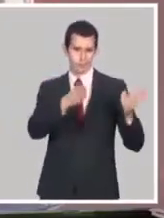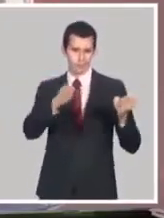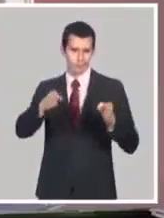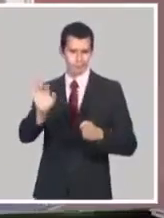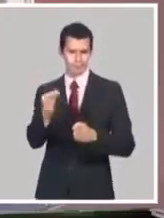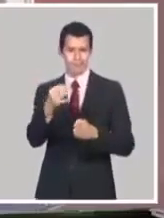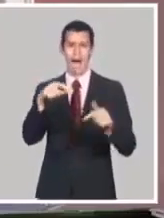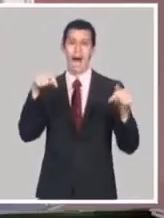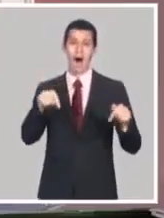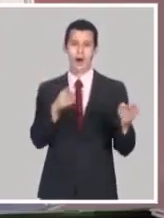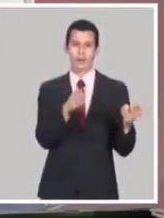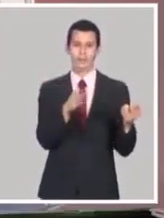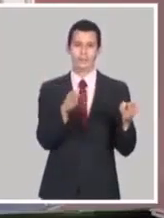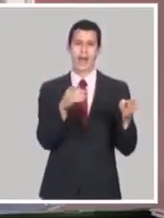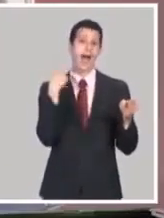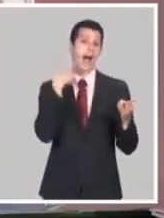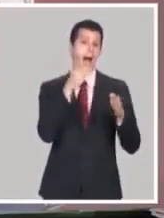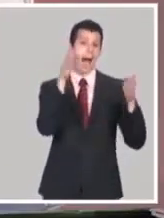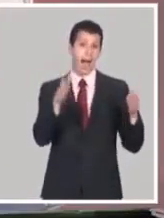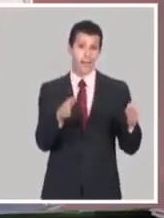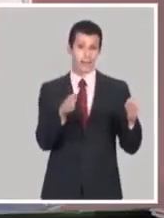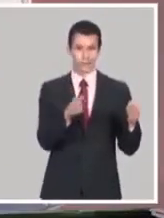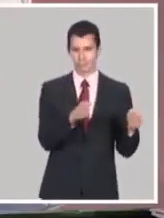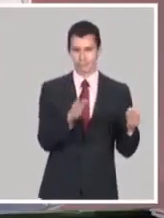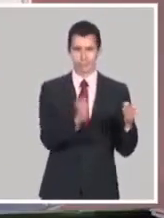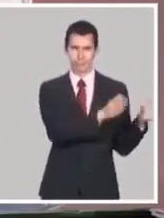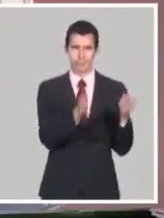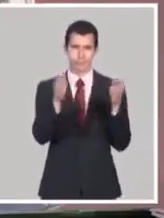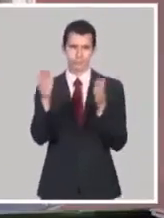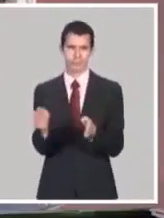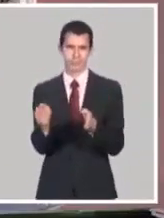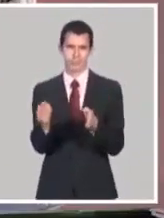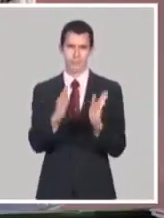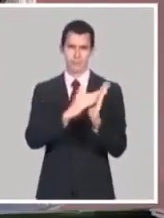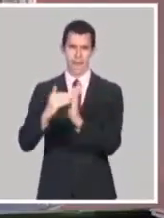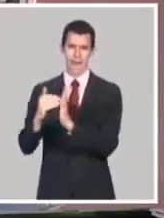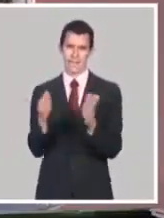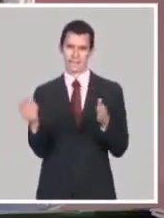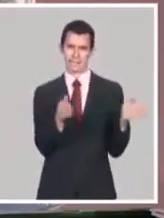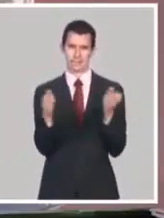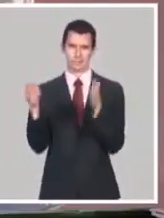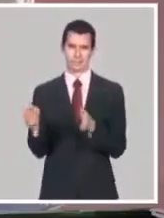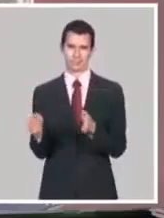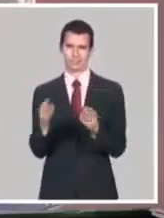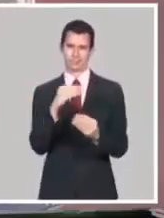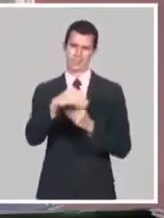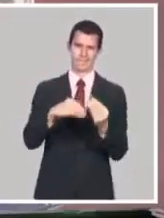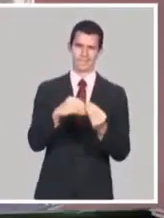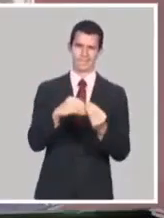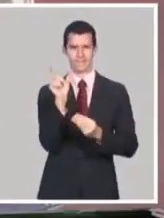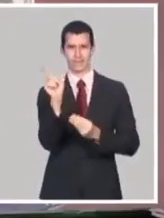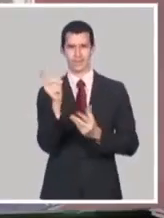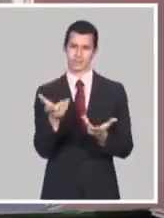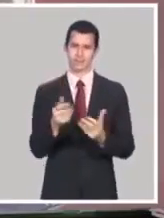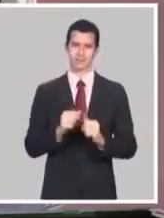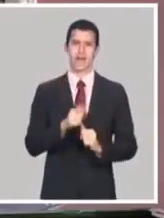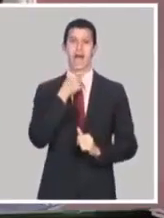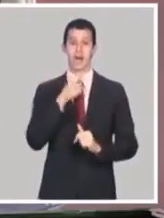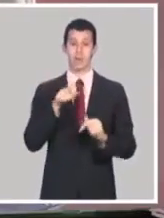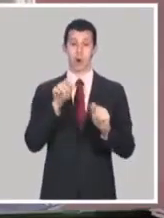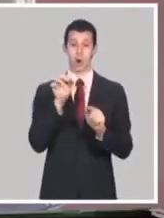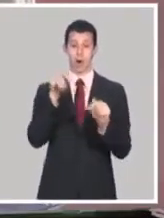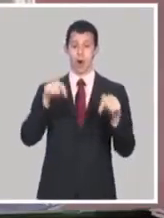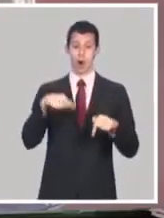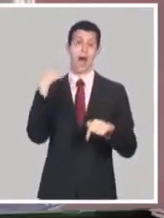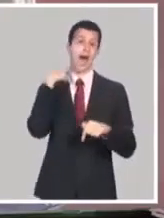septiembre hasta julio el curso 23 en 4 pues desde ahora 20 21 21 22 22 23